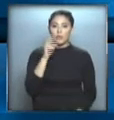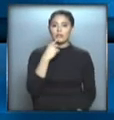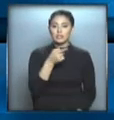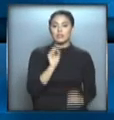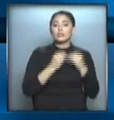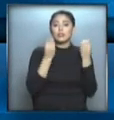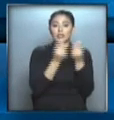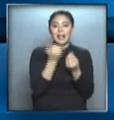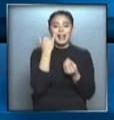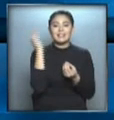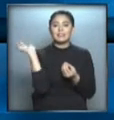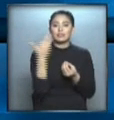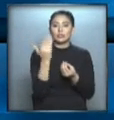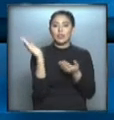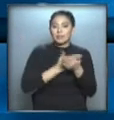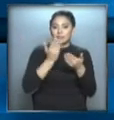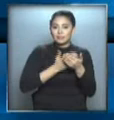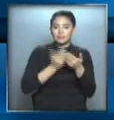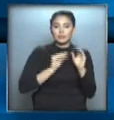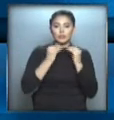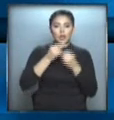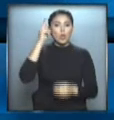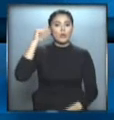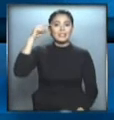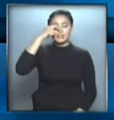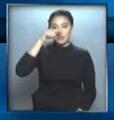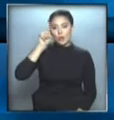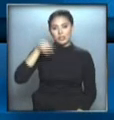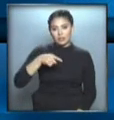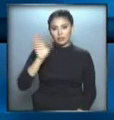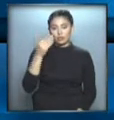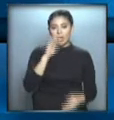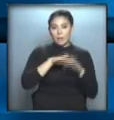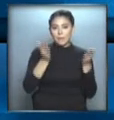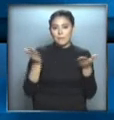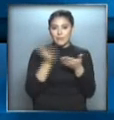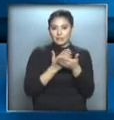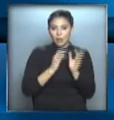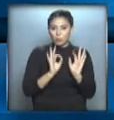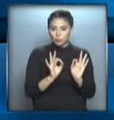totalidad prácticamente de las mesas escrutadas, 97% de mesas escrutadas.